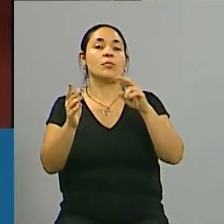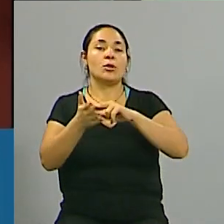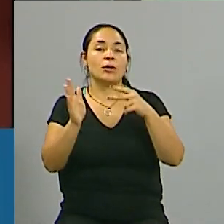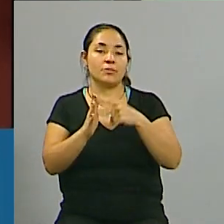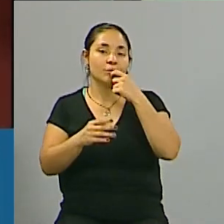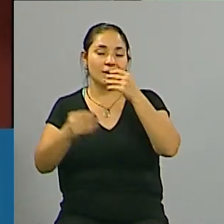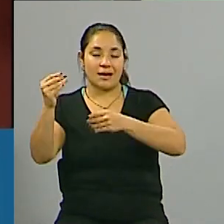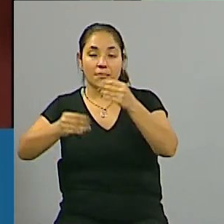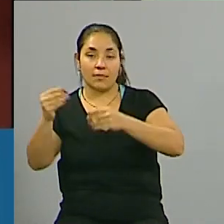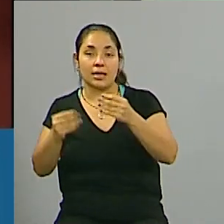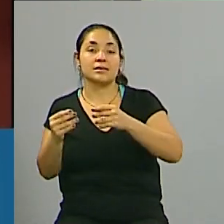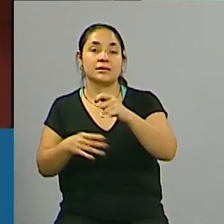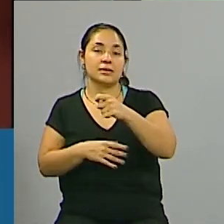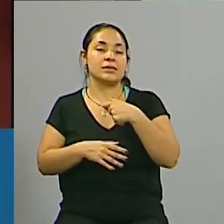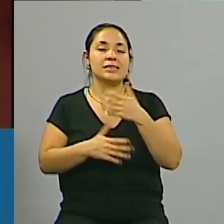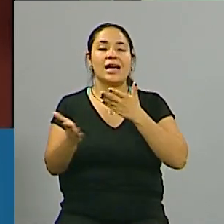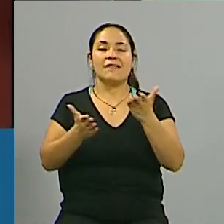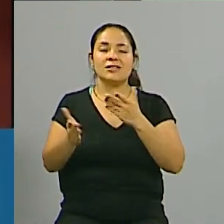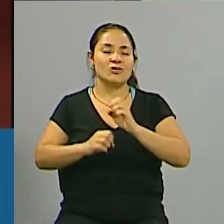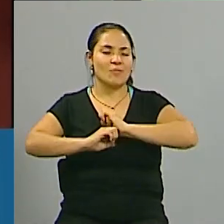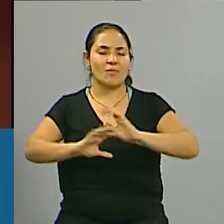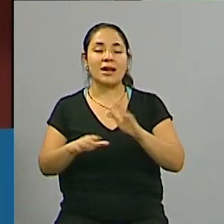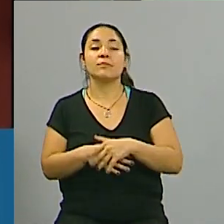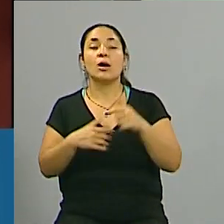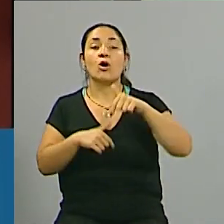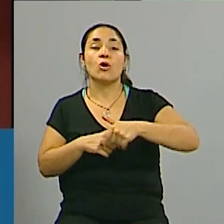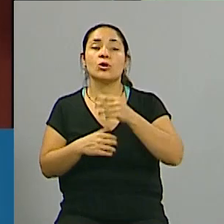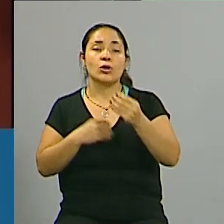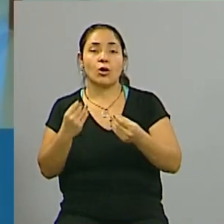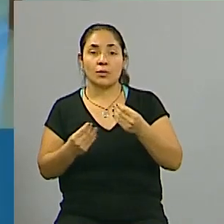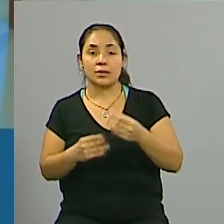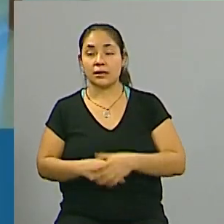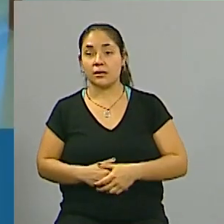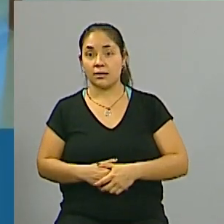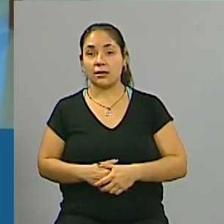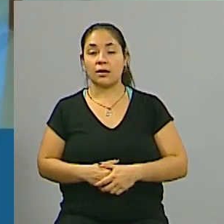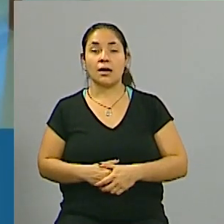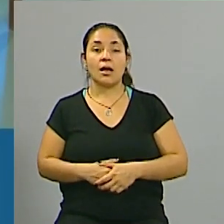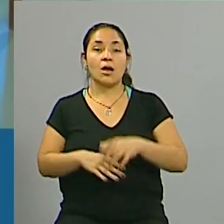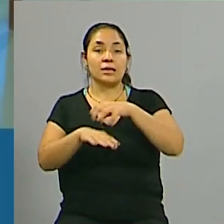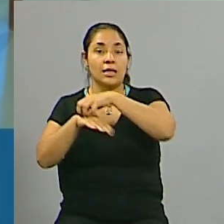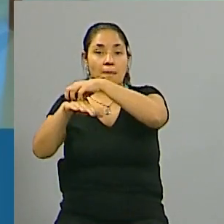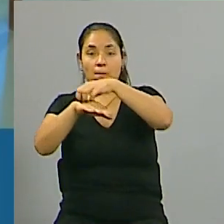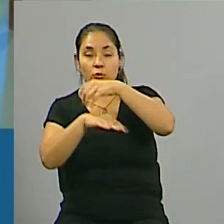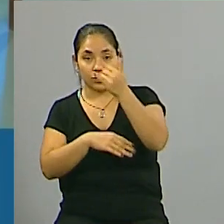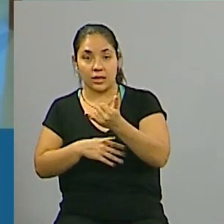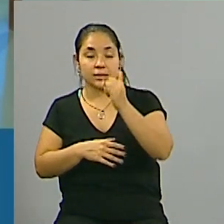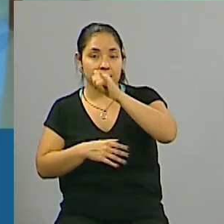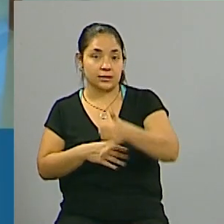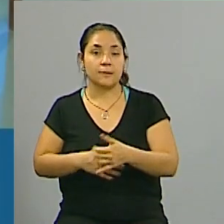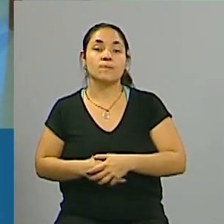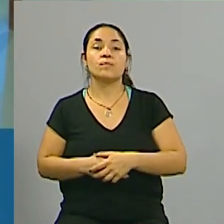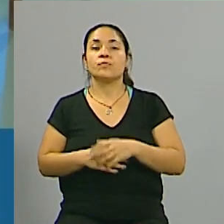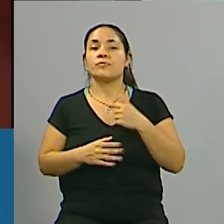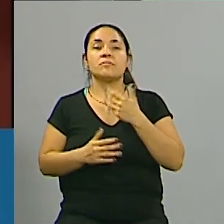desembocaban de pronto en un mal servicio. ¿Cómo está hoy? Porque sabemos que si bien tienen el transporte asegurado, quieren más frecuencia,